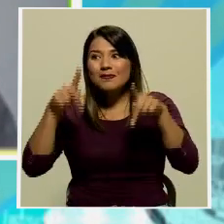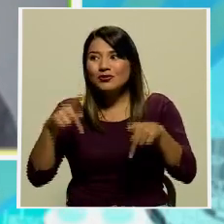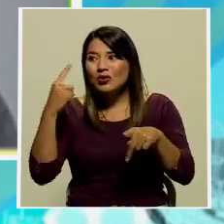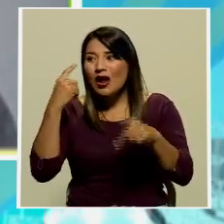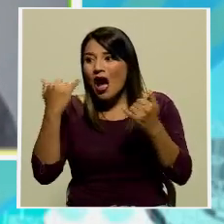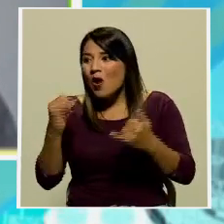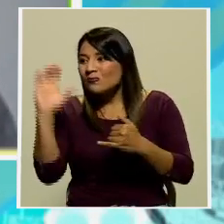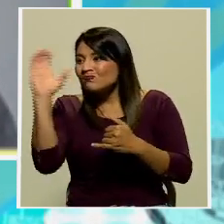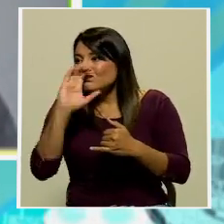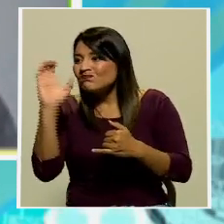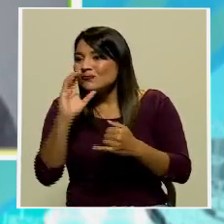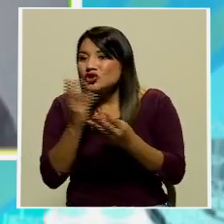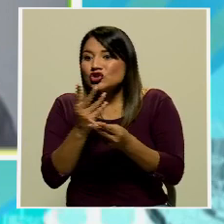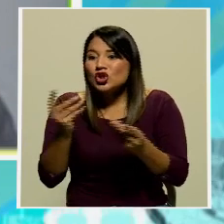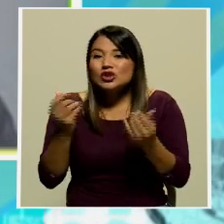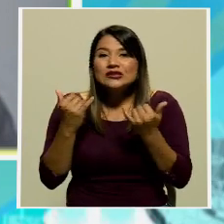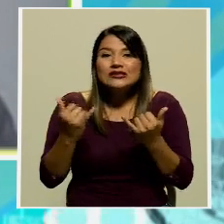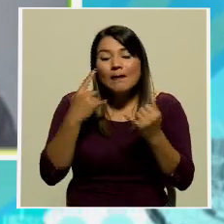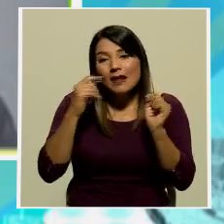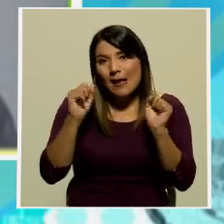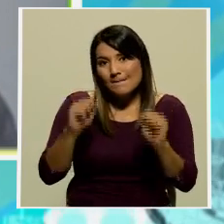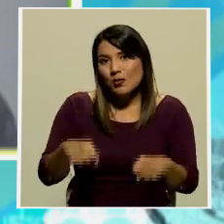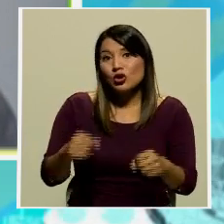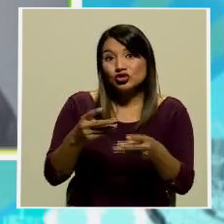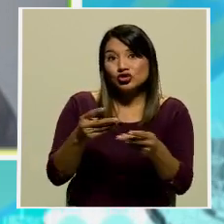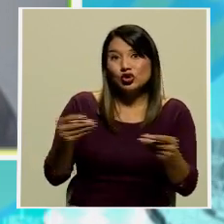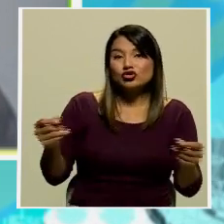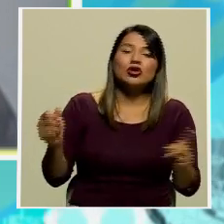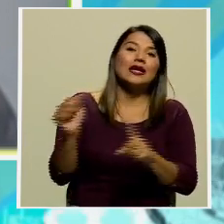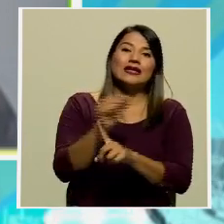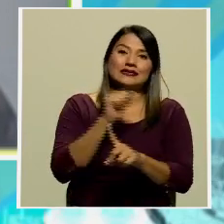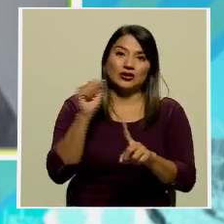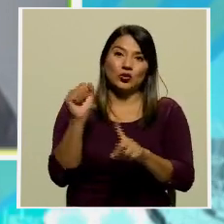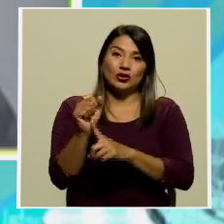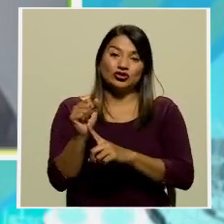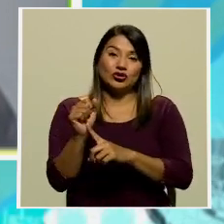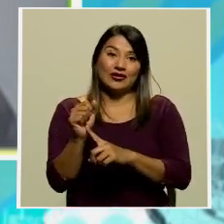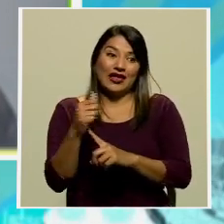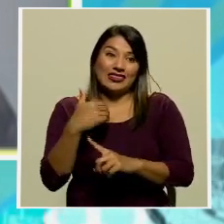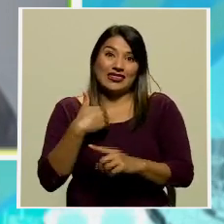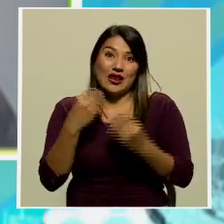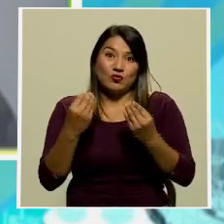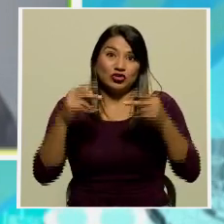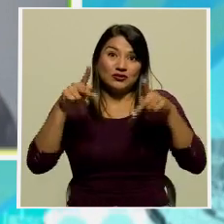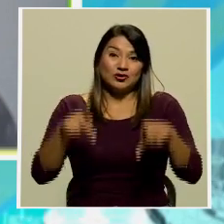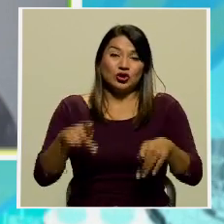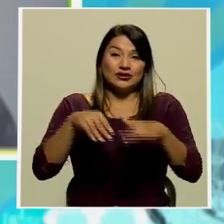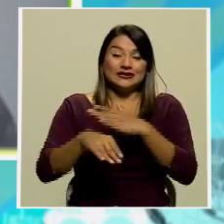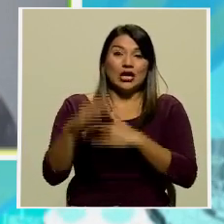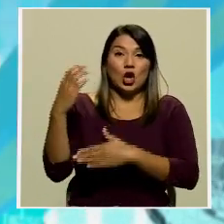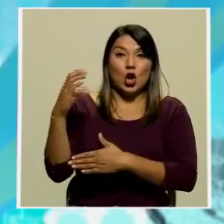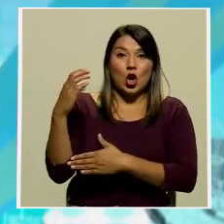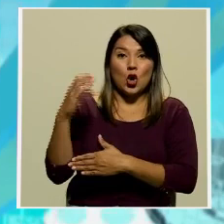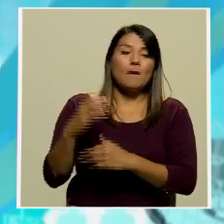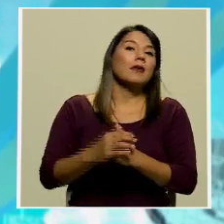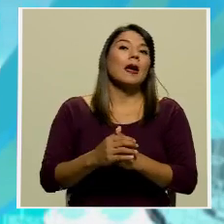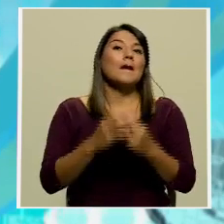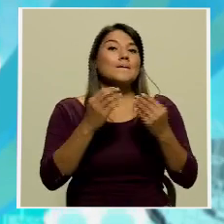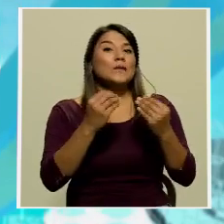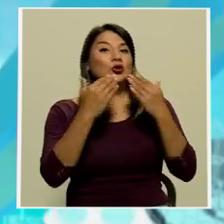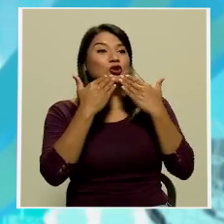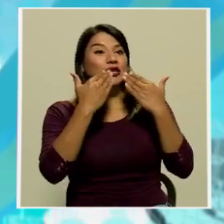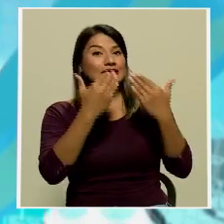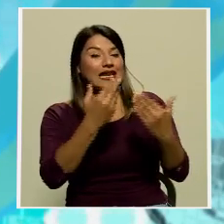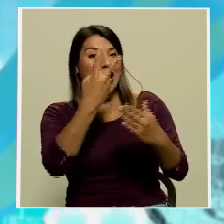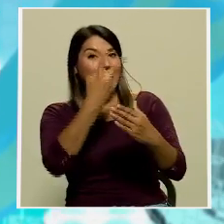inmediatas para paliar la situación que una buena parte de la población está viviendo ahora mismo en Colombia. Muchísimas gracias